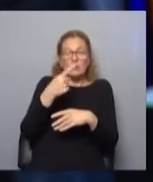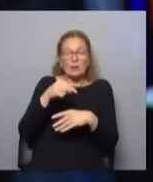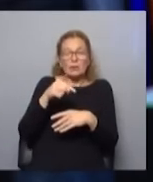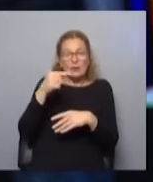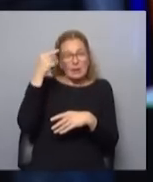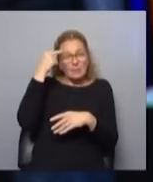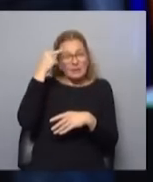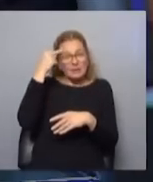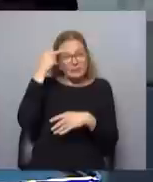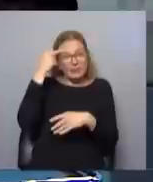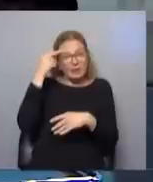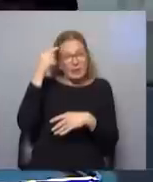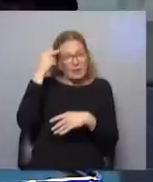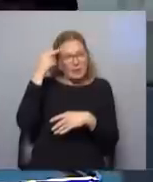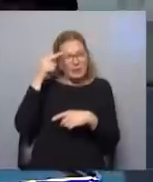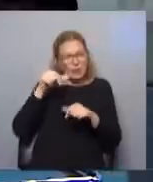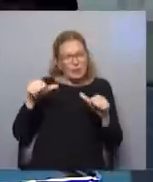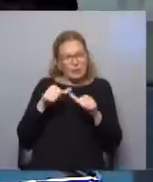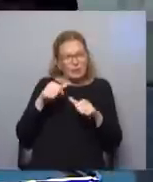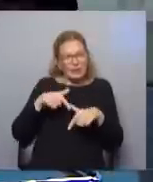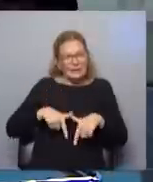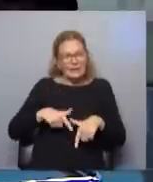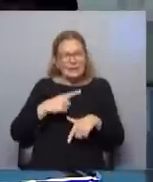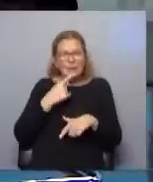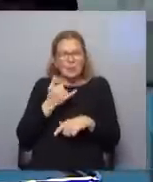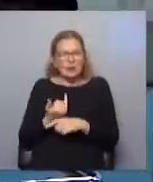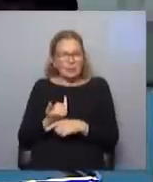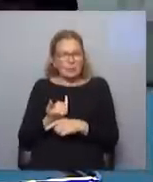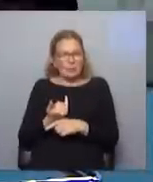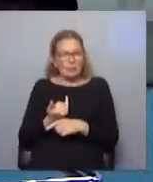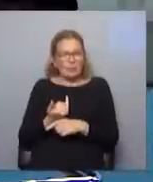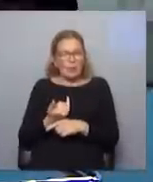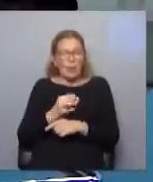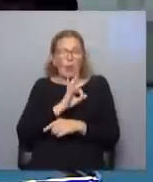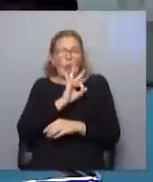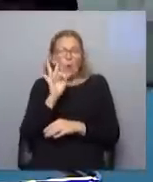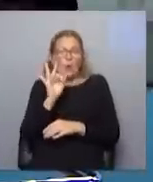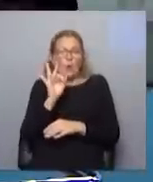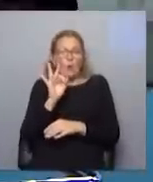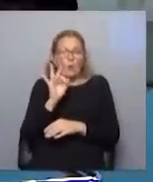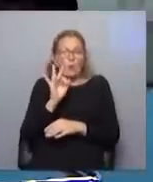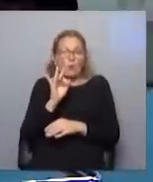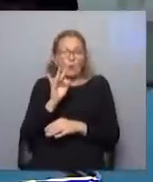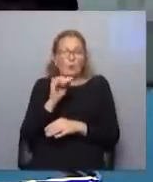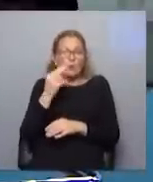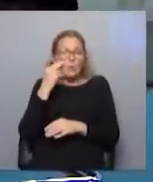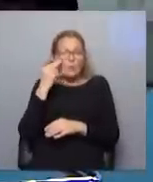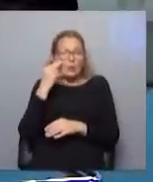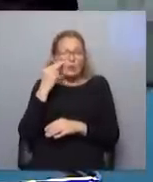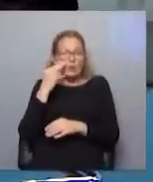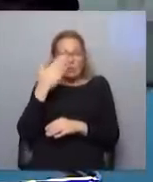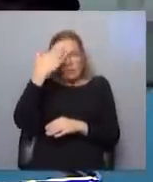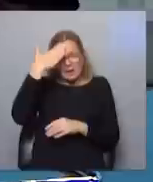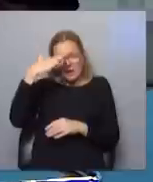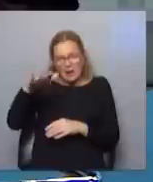la gente piensa que lo hizo una intendencia por ejemplo o cuando hubo una crisis en el medio